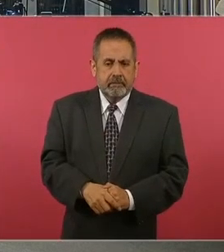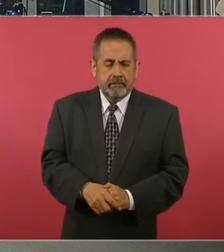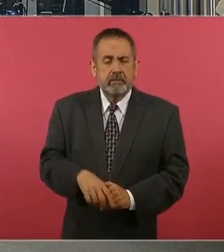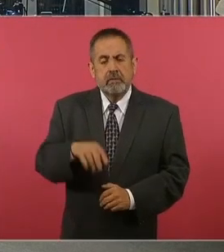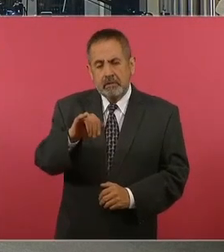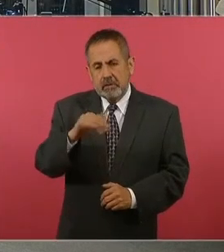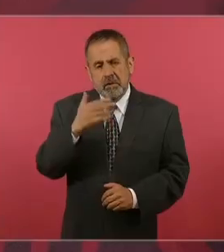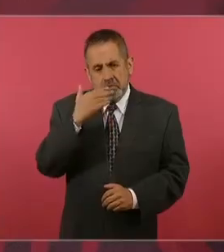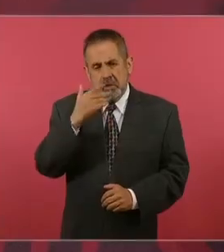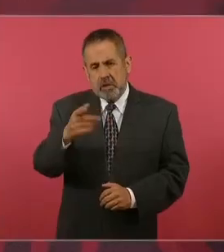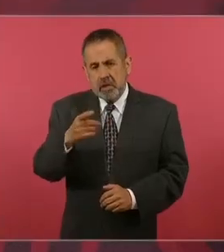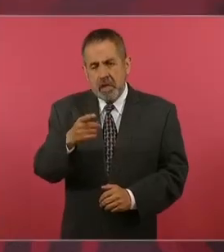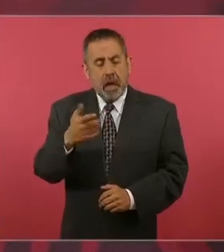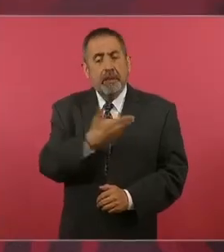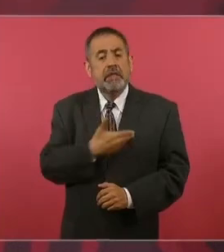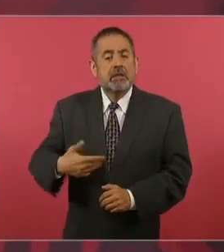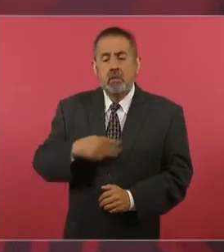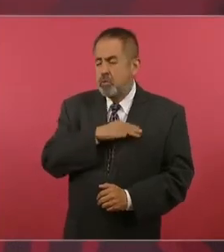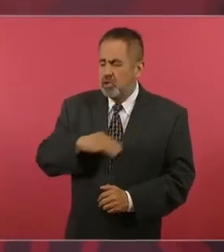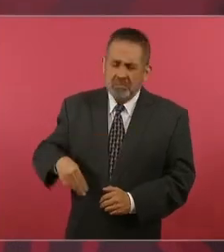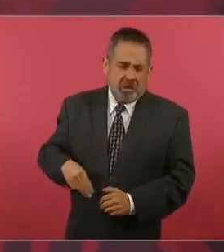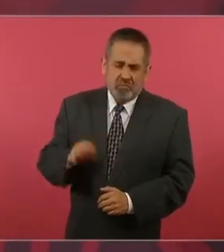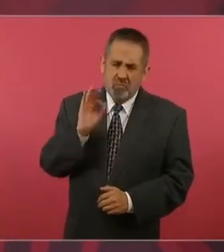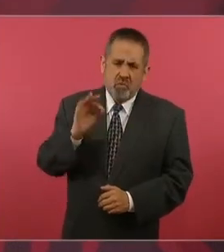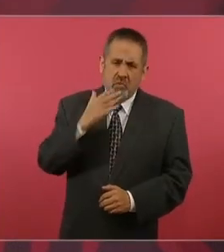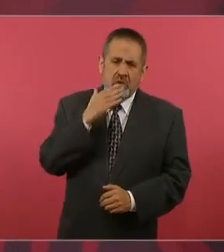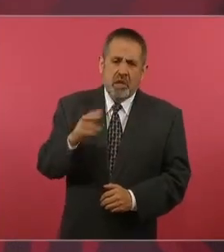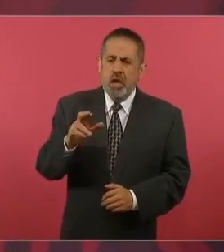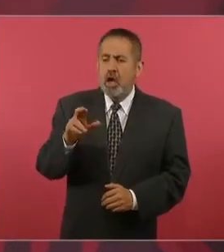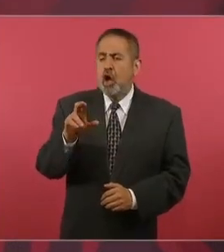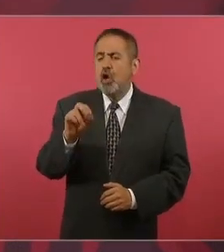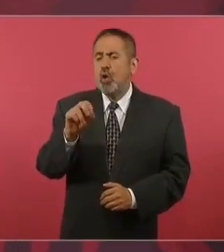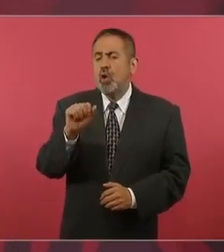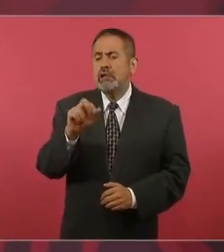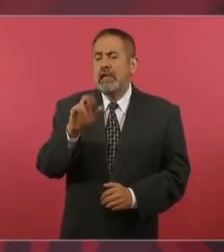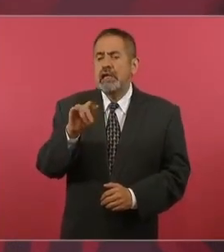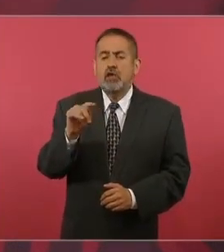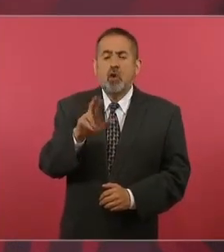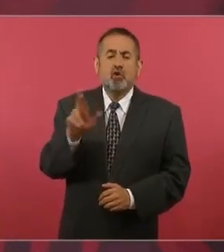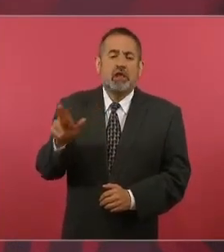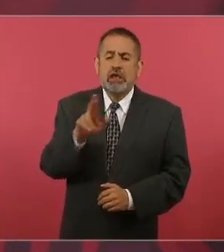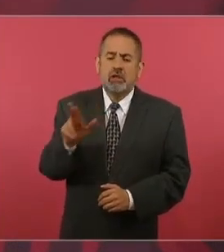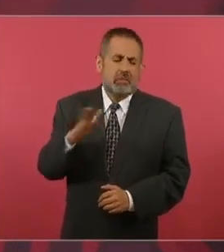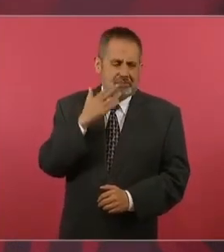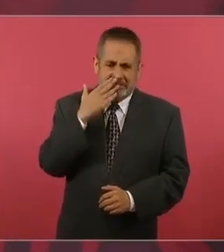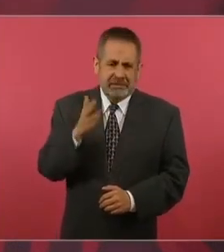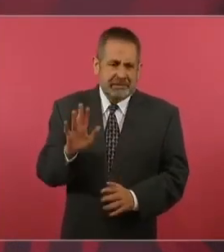sí, es muy buena la presidenta municipal de Rosarito. Además,